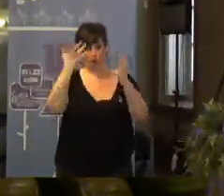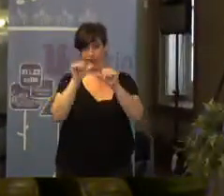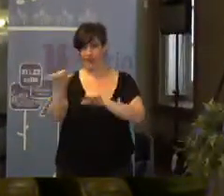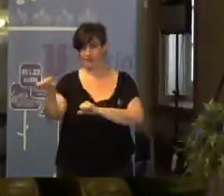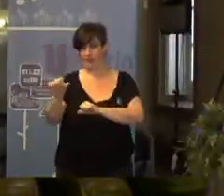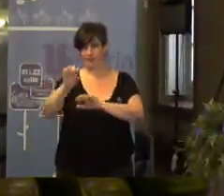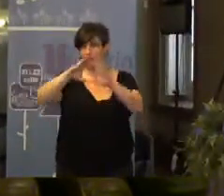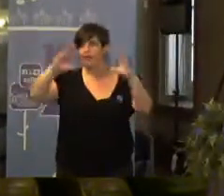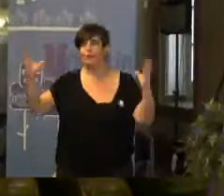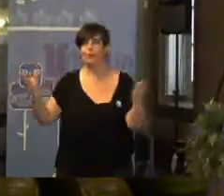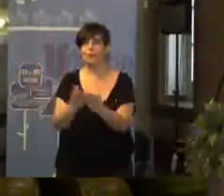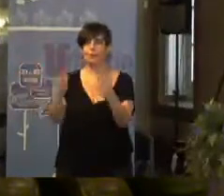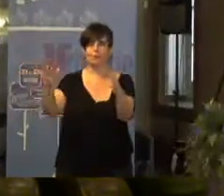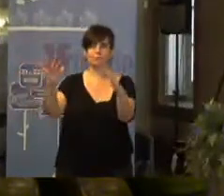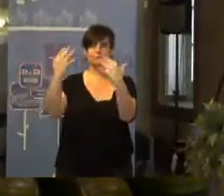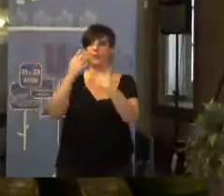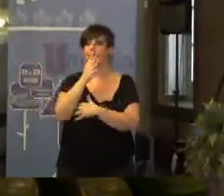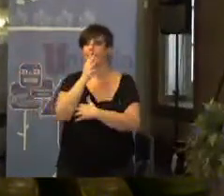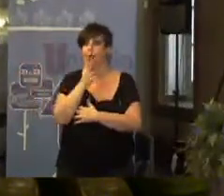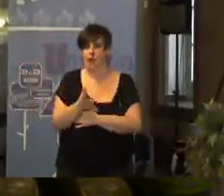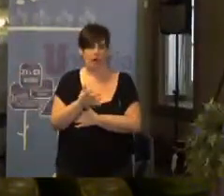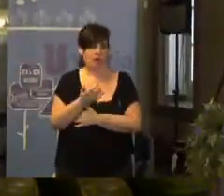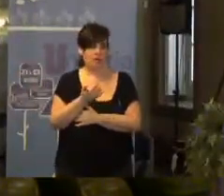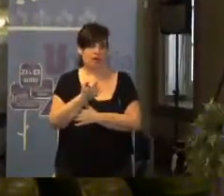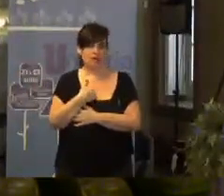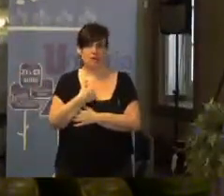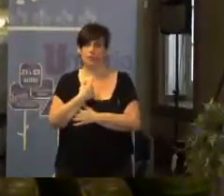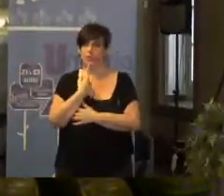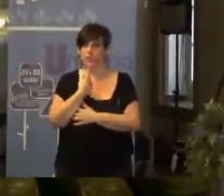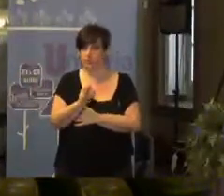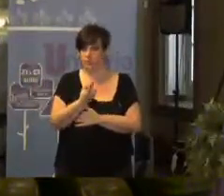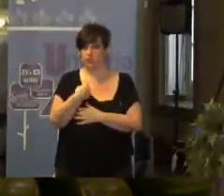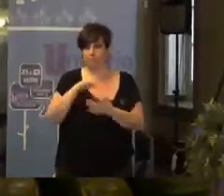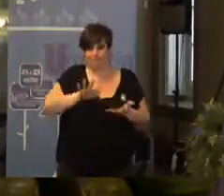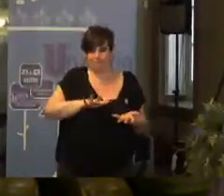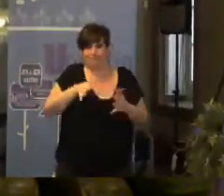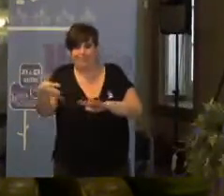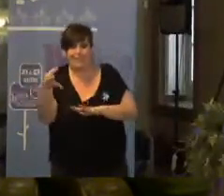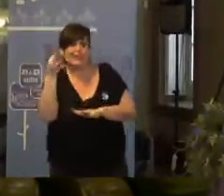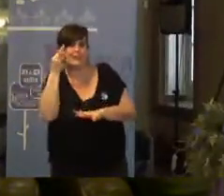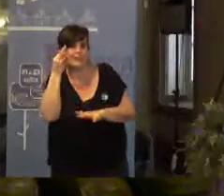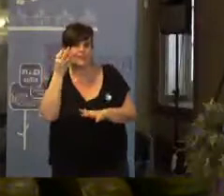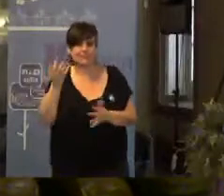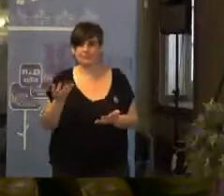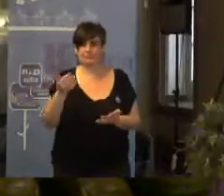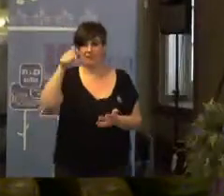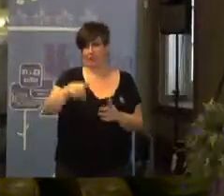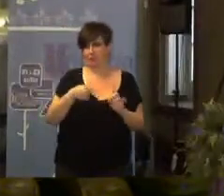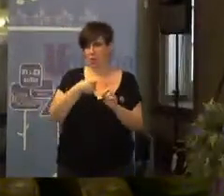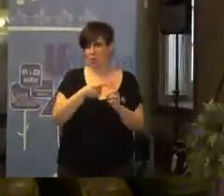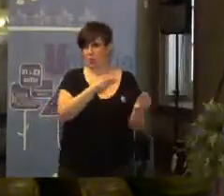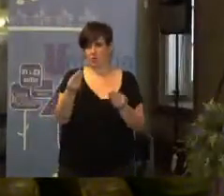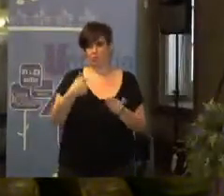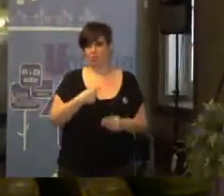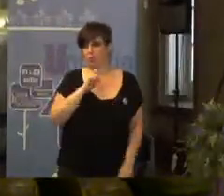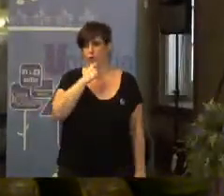Agora, teño que decir que aborrezo cordialmente a palabra feminización, que se utiliza moitísimo tamén en Marea e que vexo que se utiliza